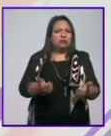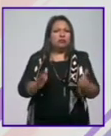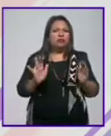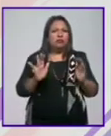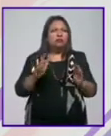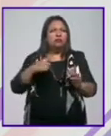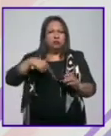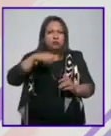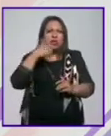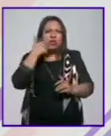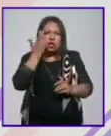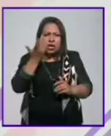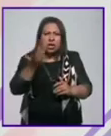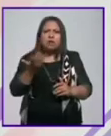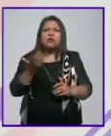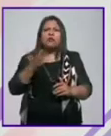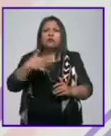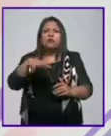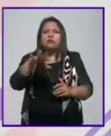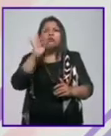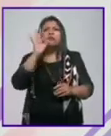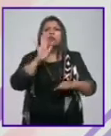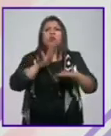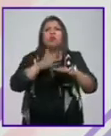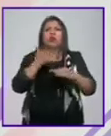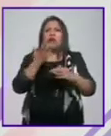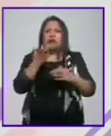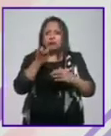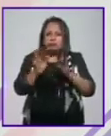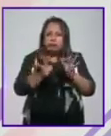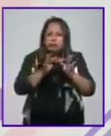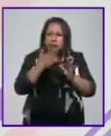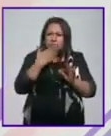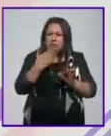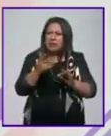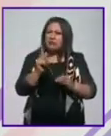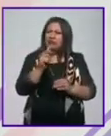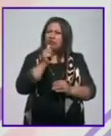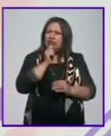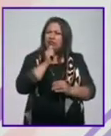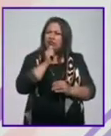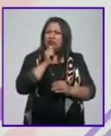estamos interesados en encontrar por qué no estamos en esta situación.